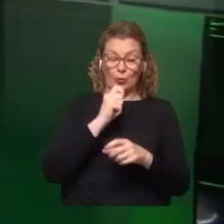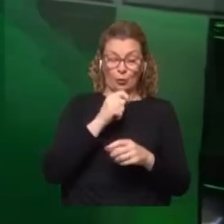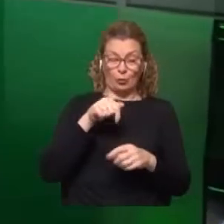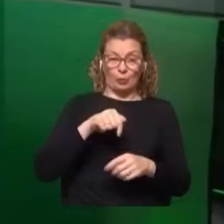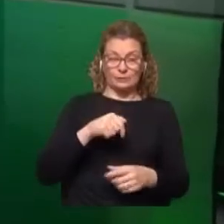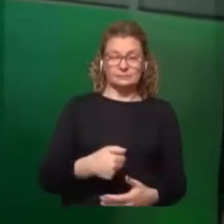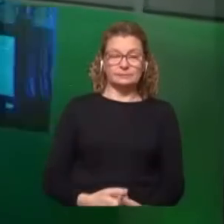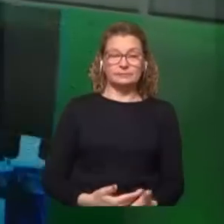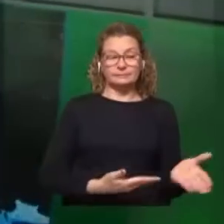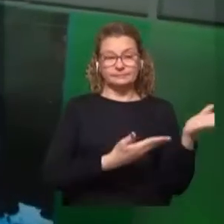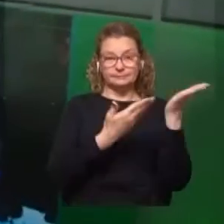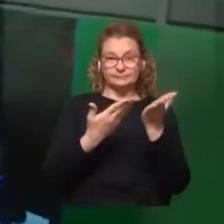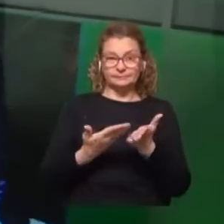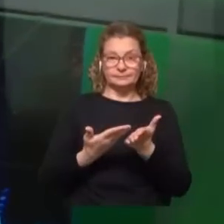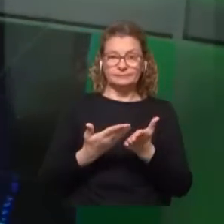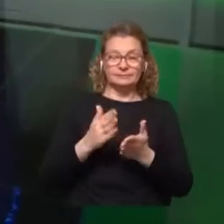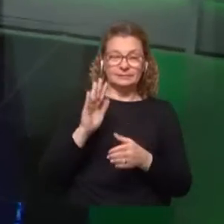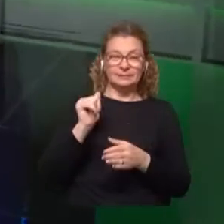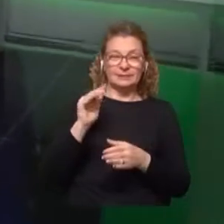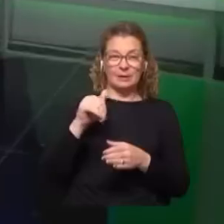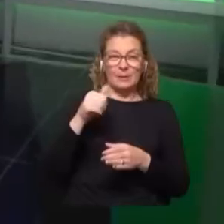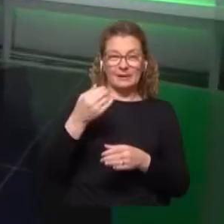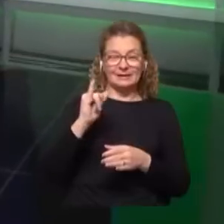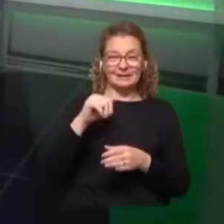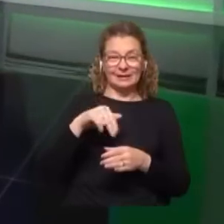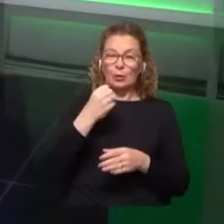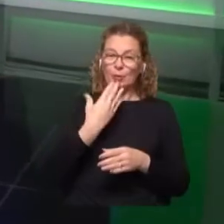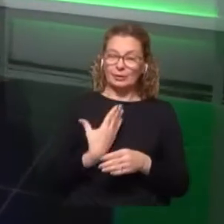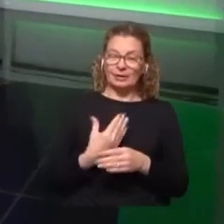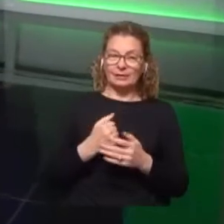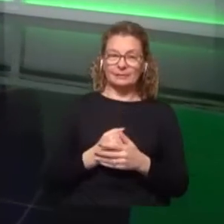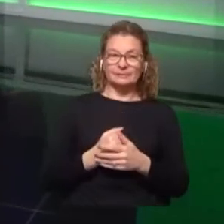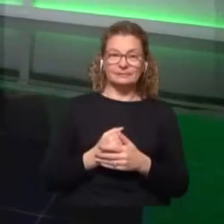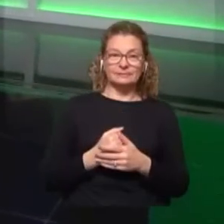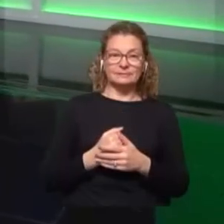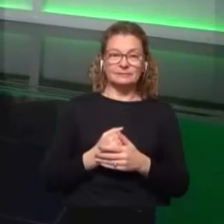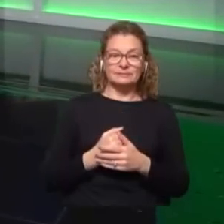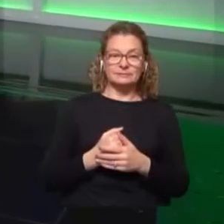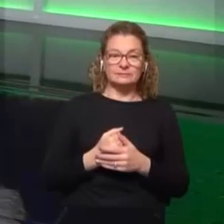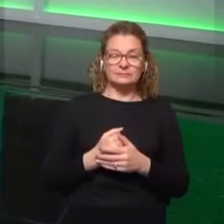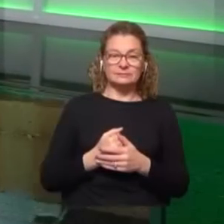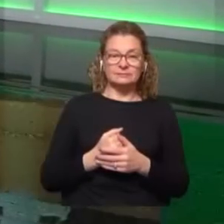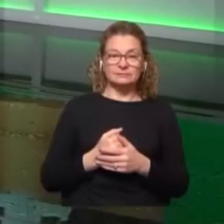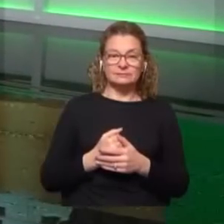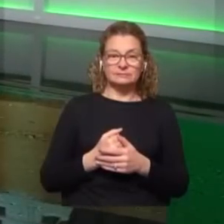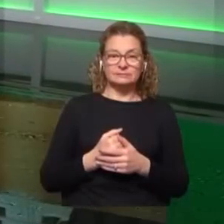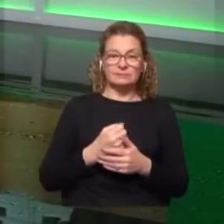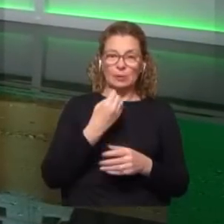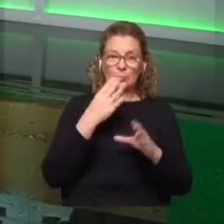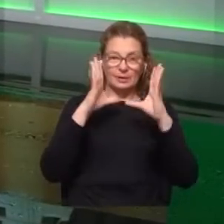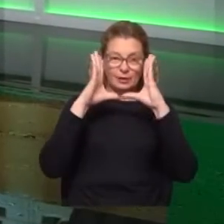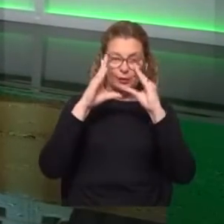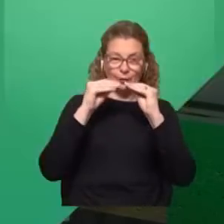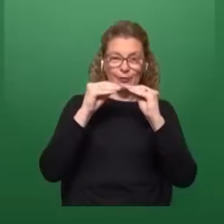al que ya le damos paso saludo primero por esto a Martín Duarte Cómo andás Martín Así es Martín Natalia Buenas noches